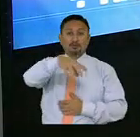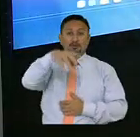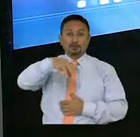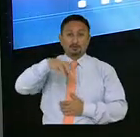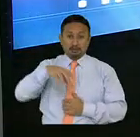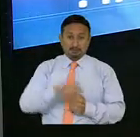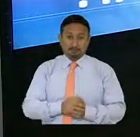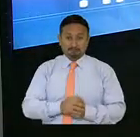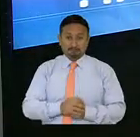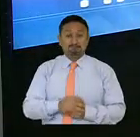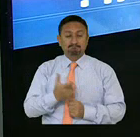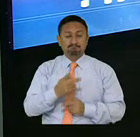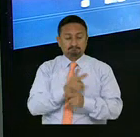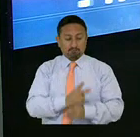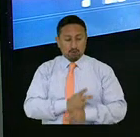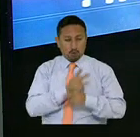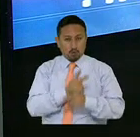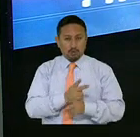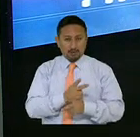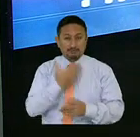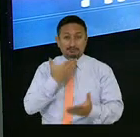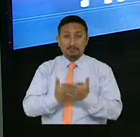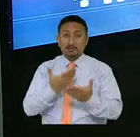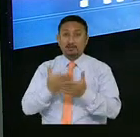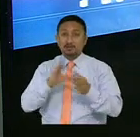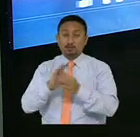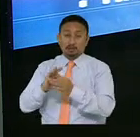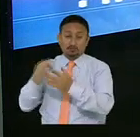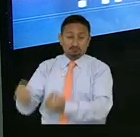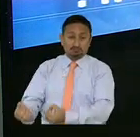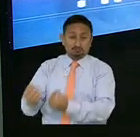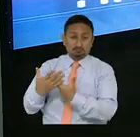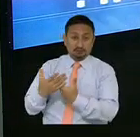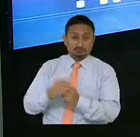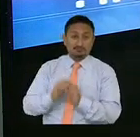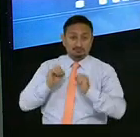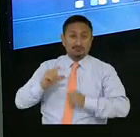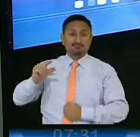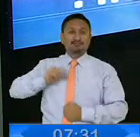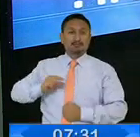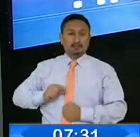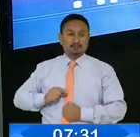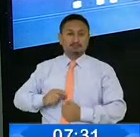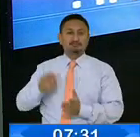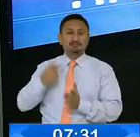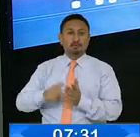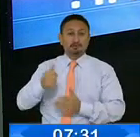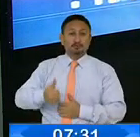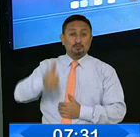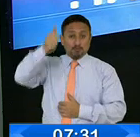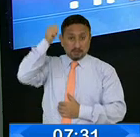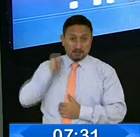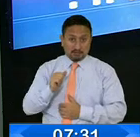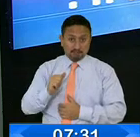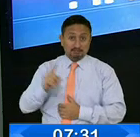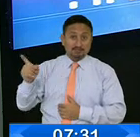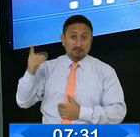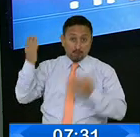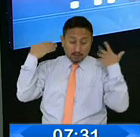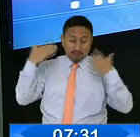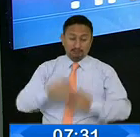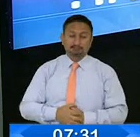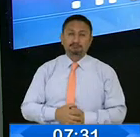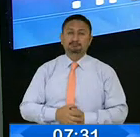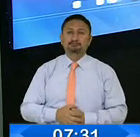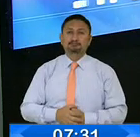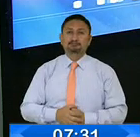que hay que tomar las precauciones del caso. Gracias a Carlos Julio Gurumendi contándonos pues sobre esto que ha llamado la atención allá en la ciudad de Guayaquil.